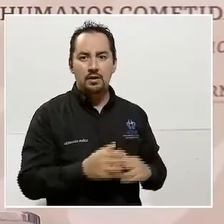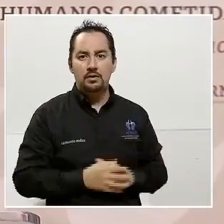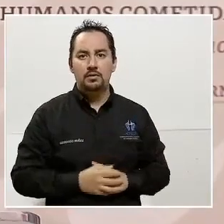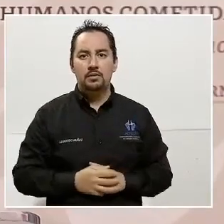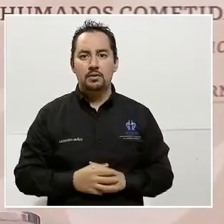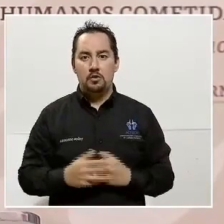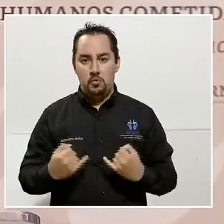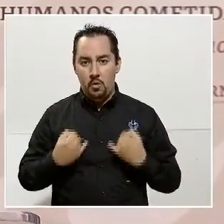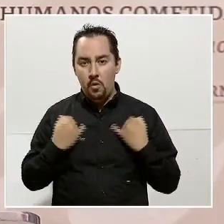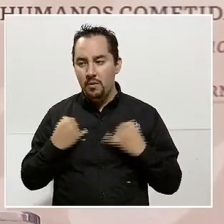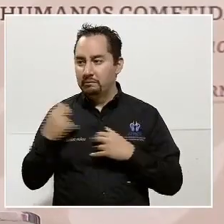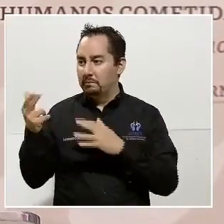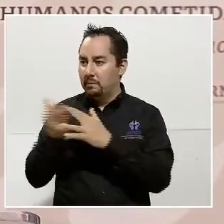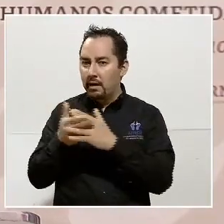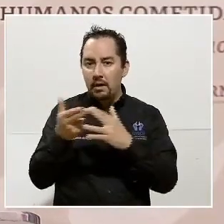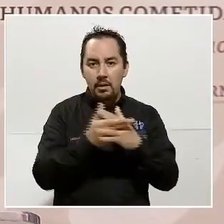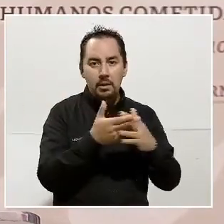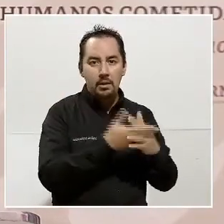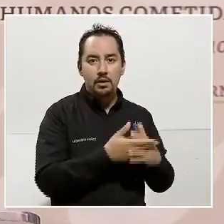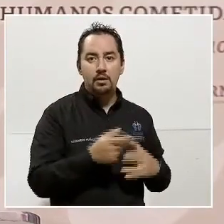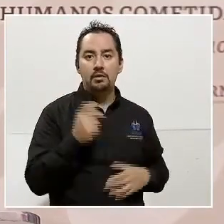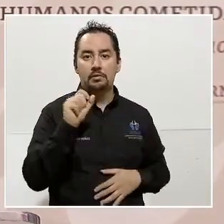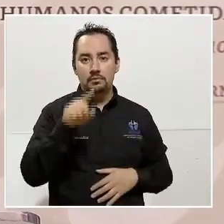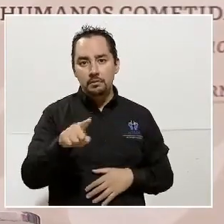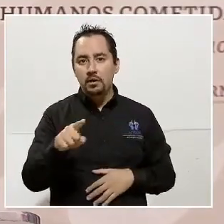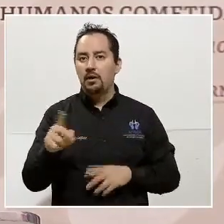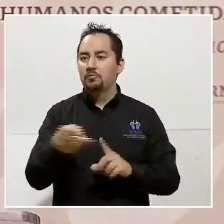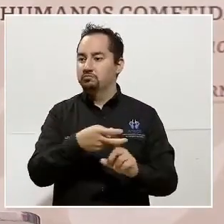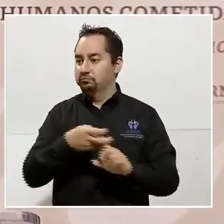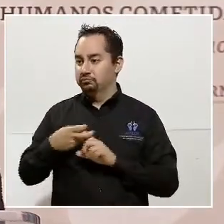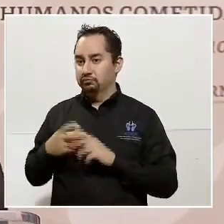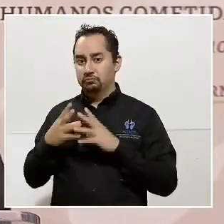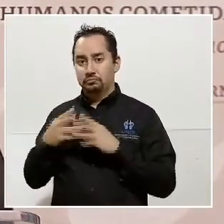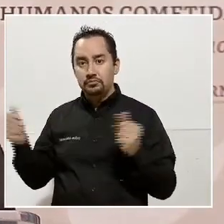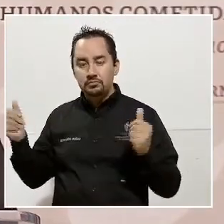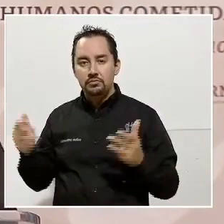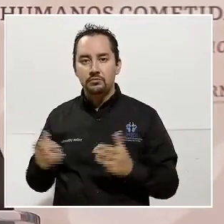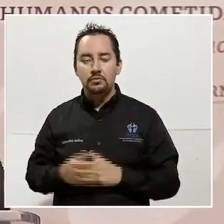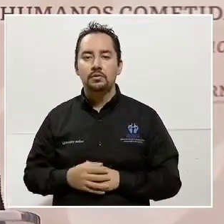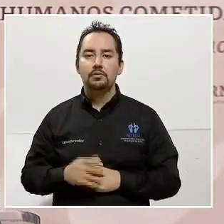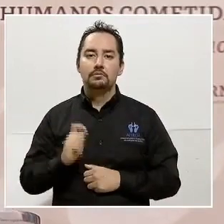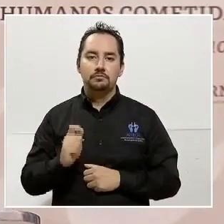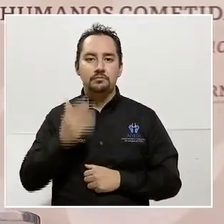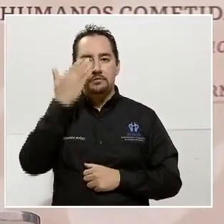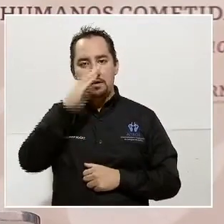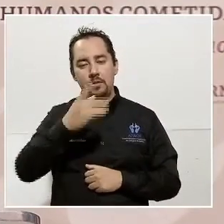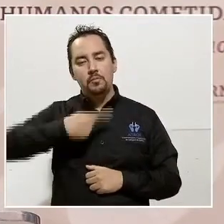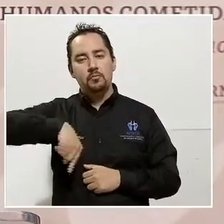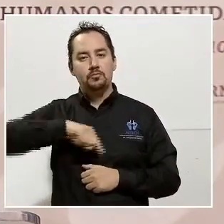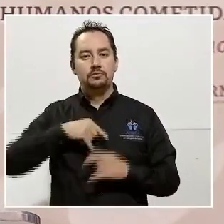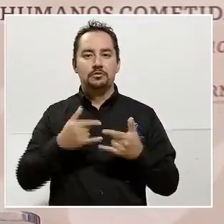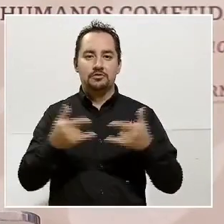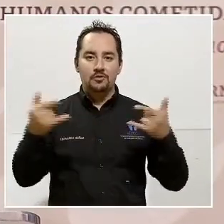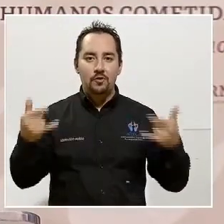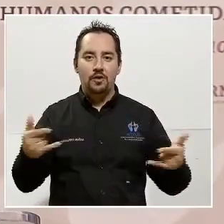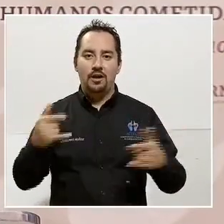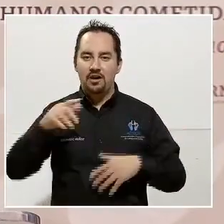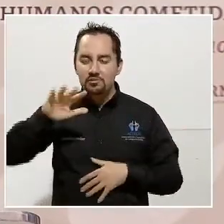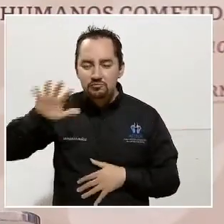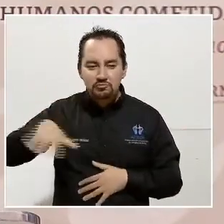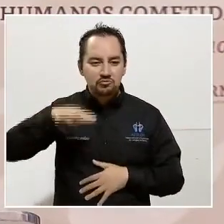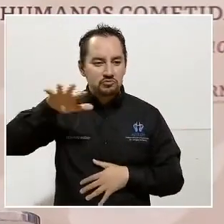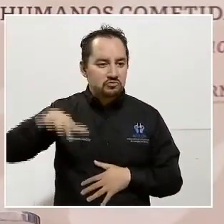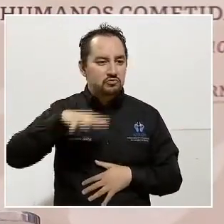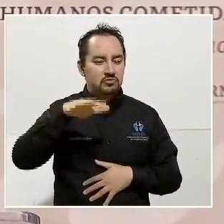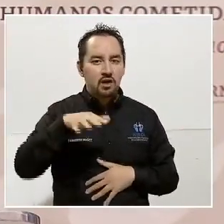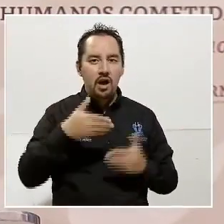juvenicidios y las desapariciones forzadas, reconocemos que nuestras historias de búsqueda y denuncia colectiva